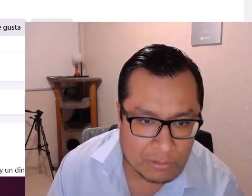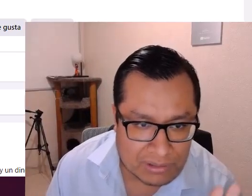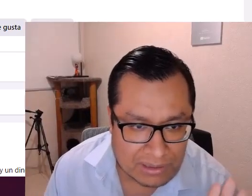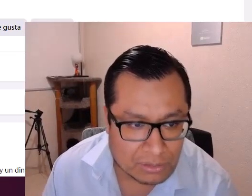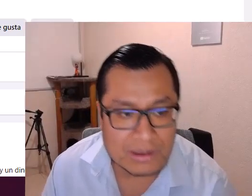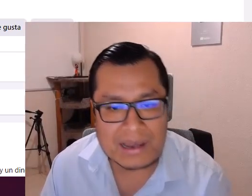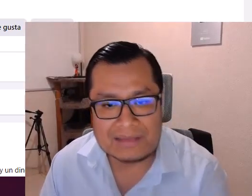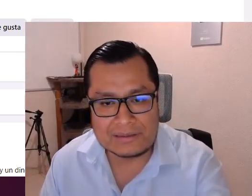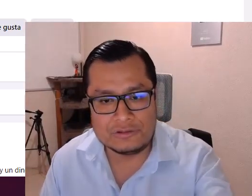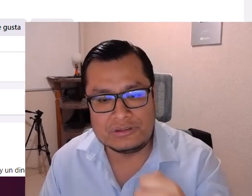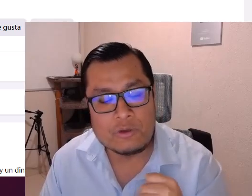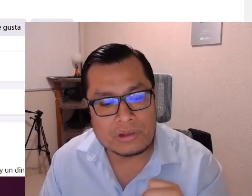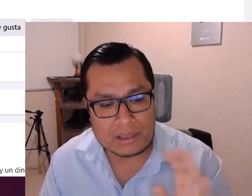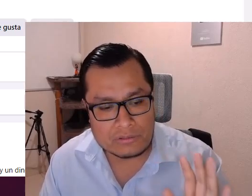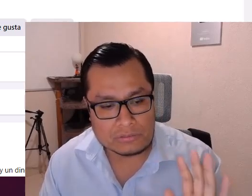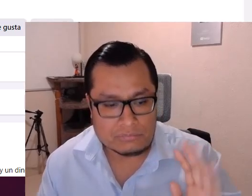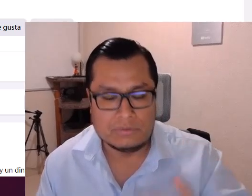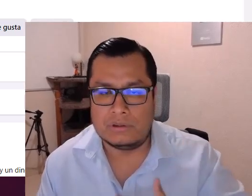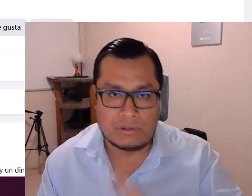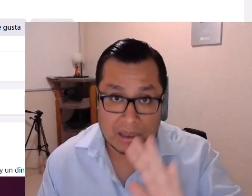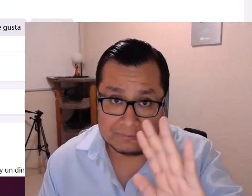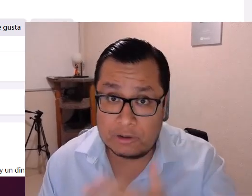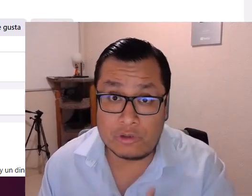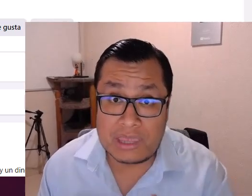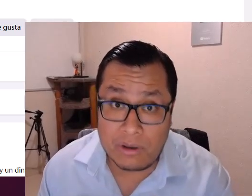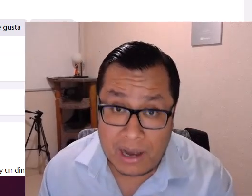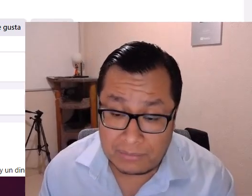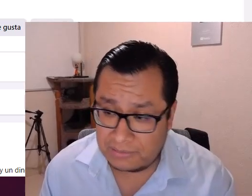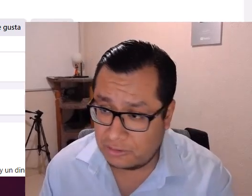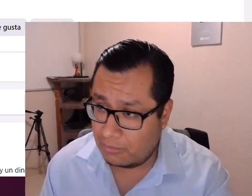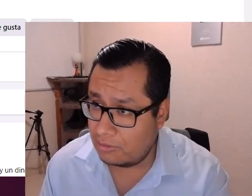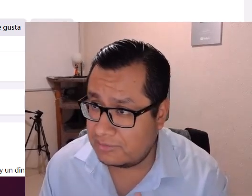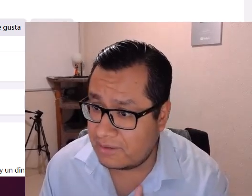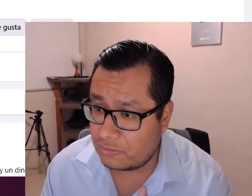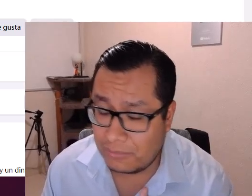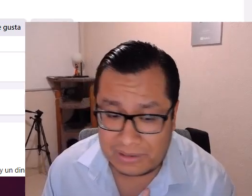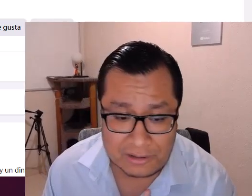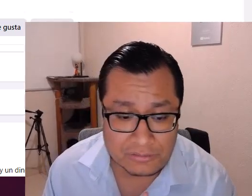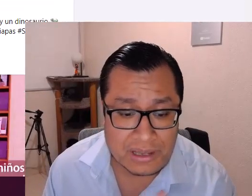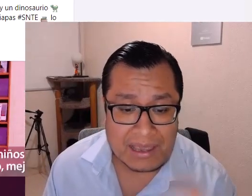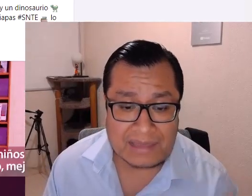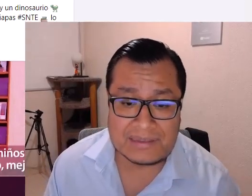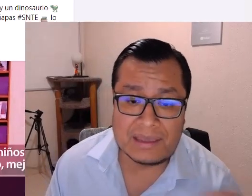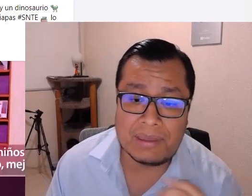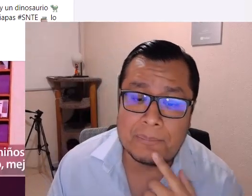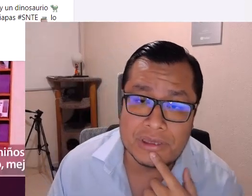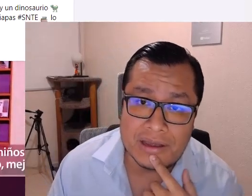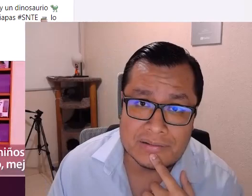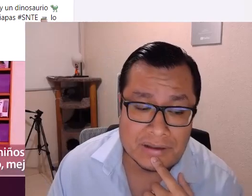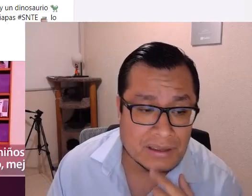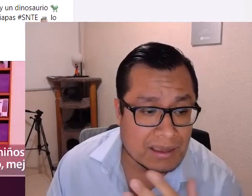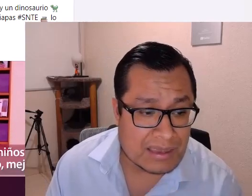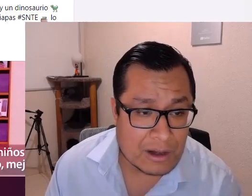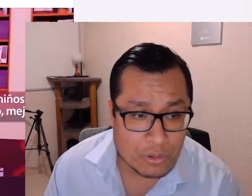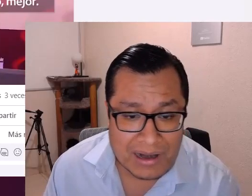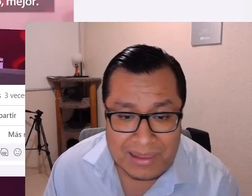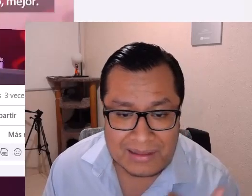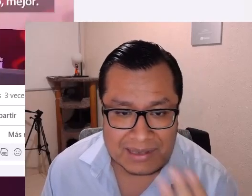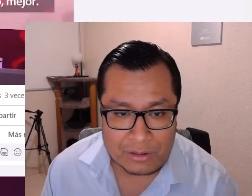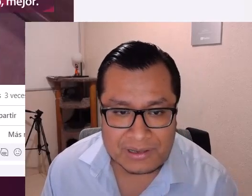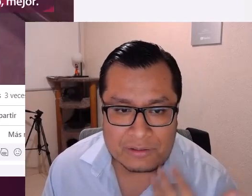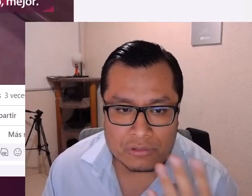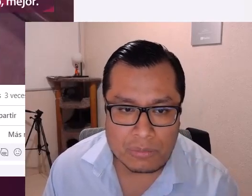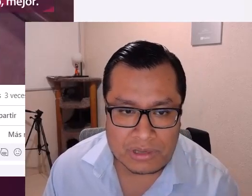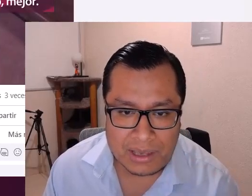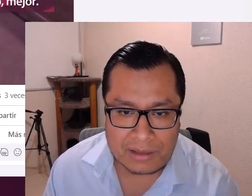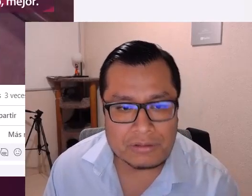porque tengo entendido que la sección 51 espero no equivocarme y si no me lo dicen en los comentarios es quien debe de apoyar Y en lugar de